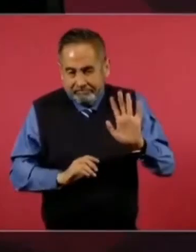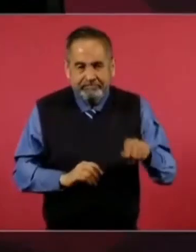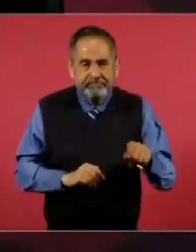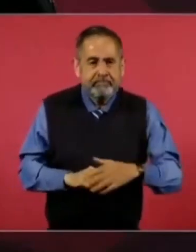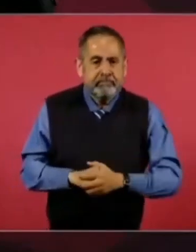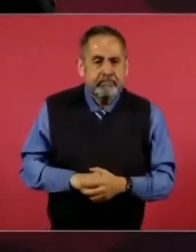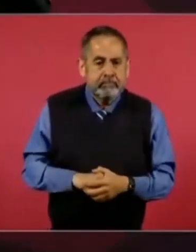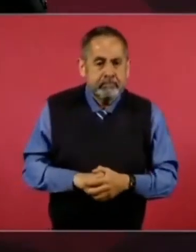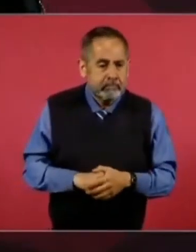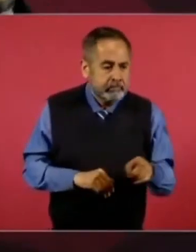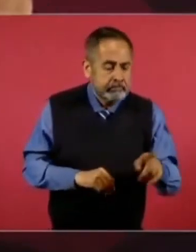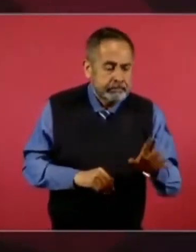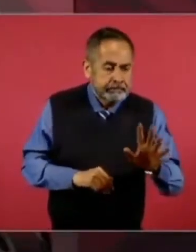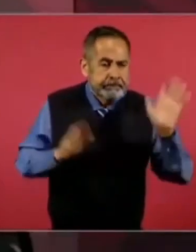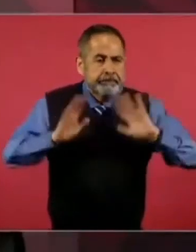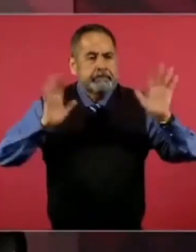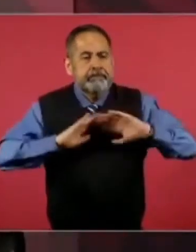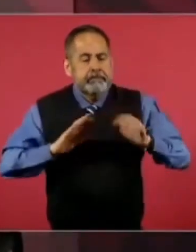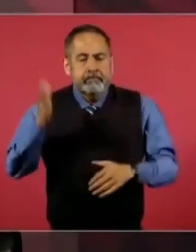le dio miedo.